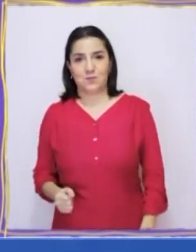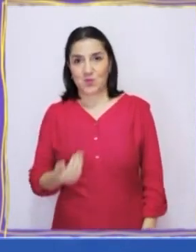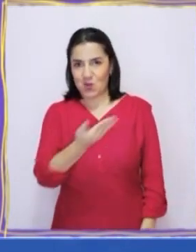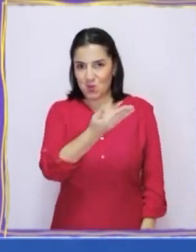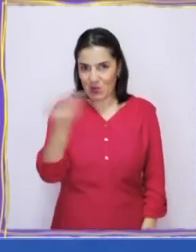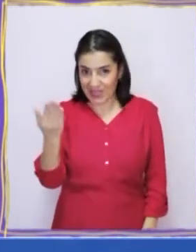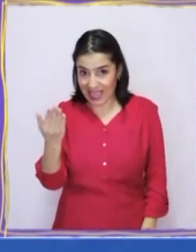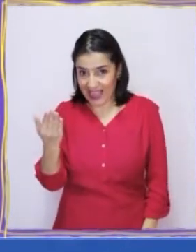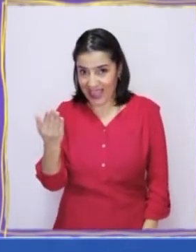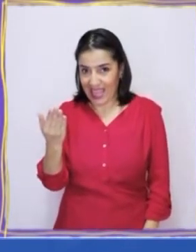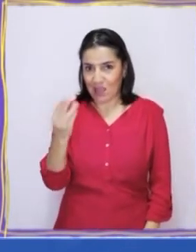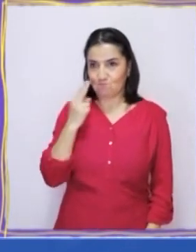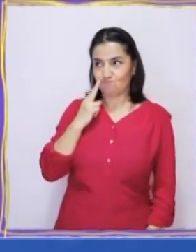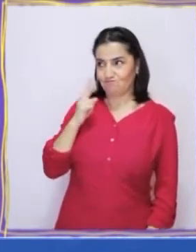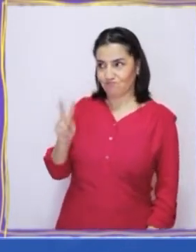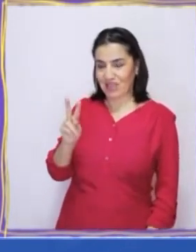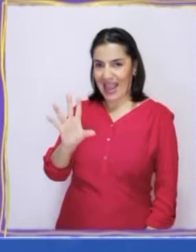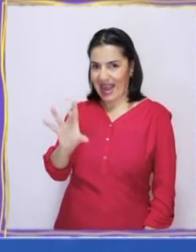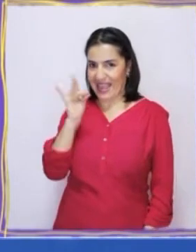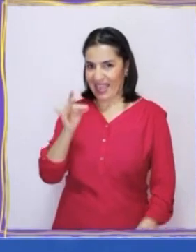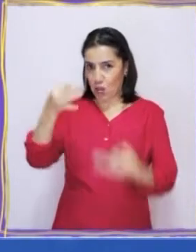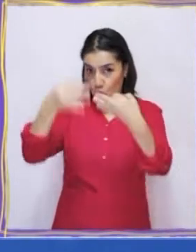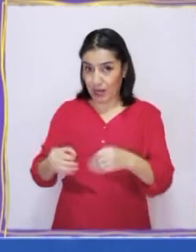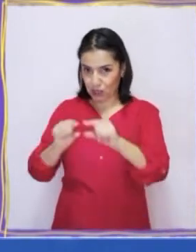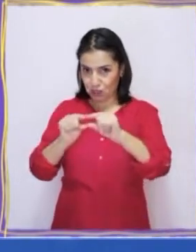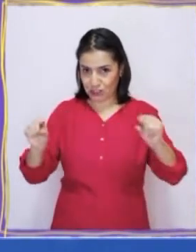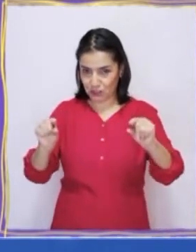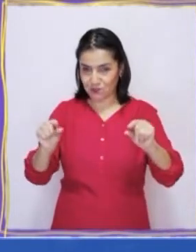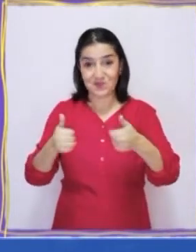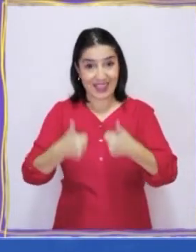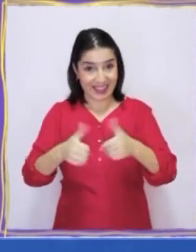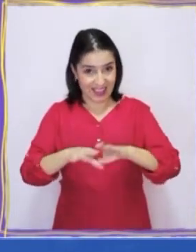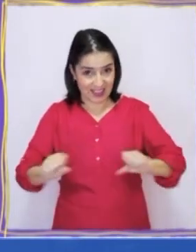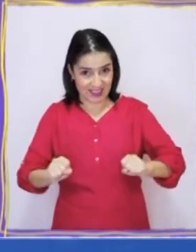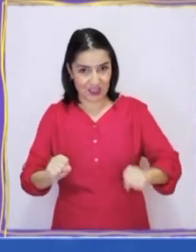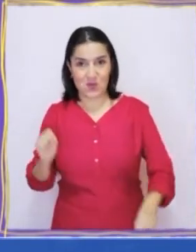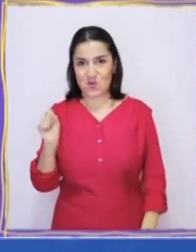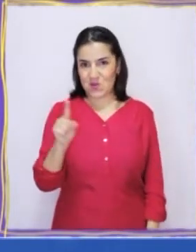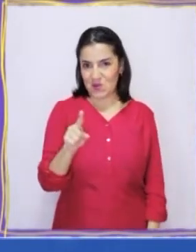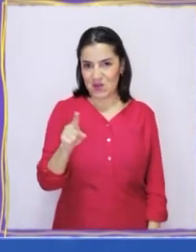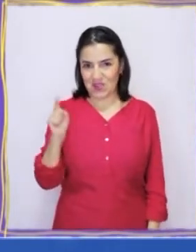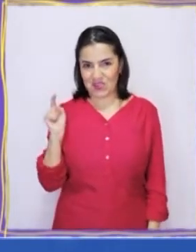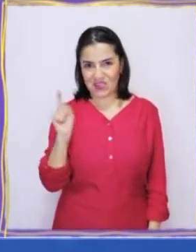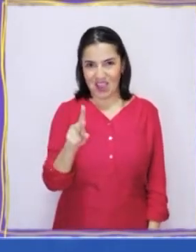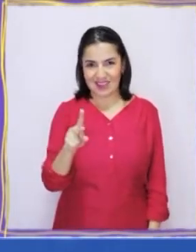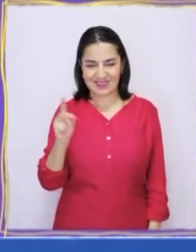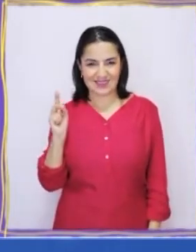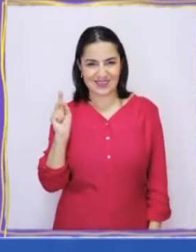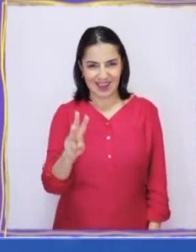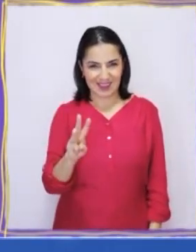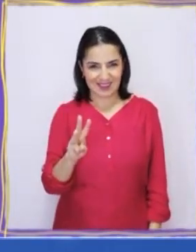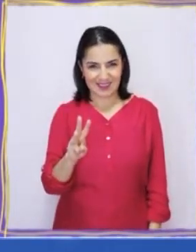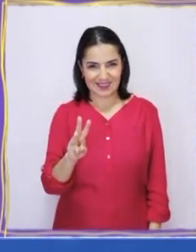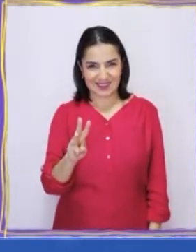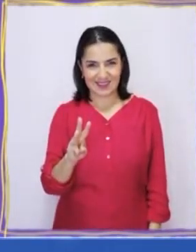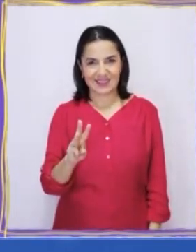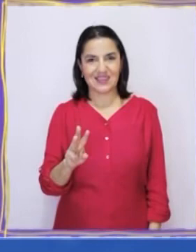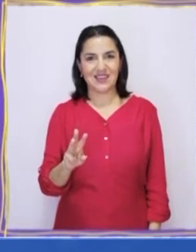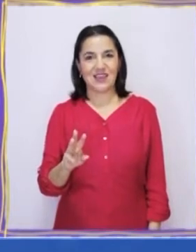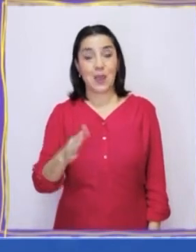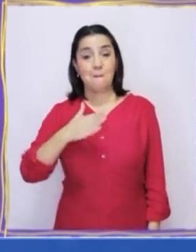3 van a leer en voz alta la oración que creen correcta. ¿Están listos? 1, 2 y